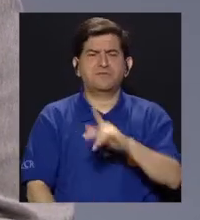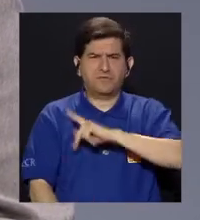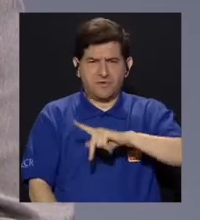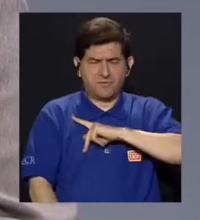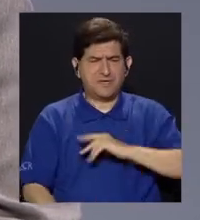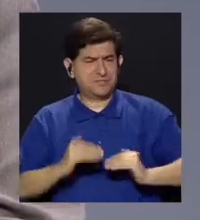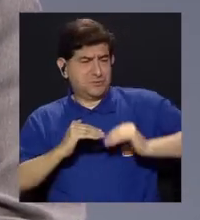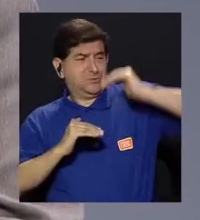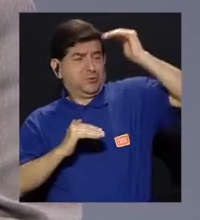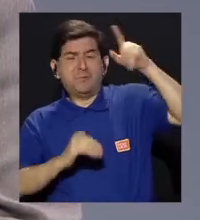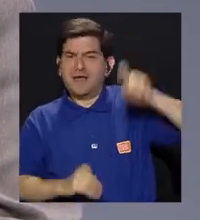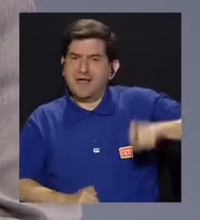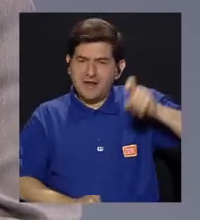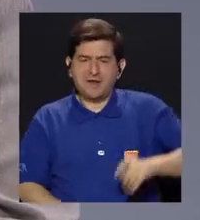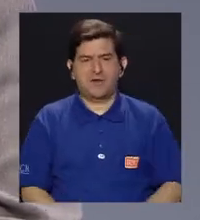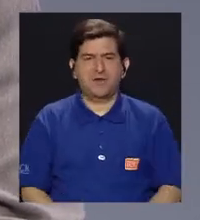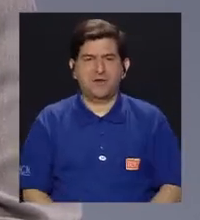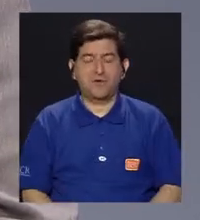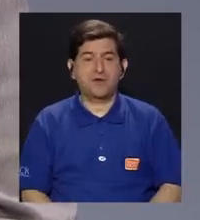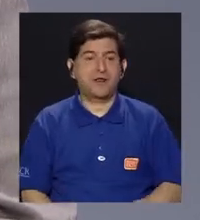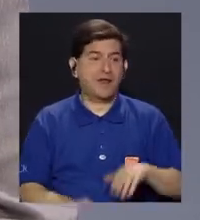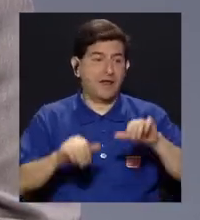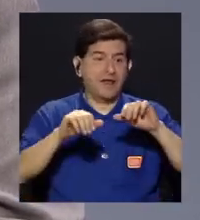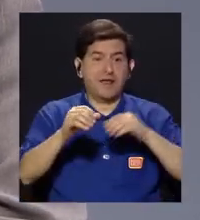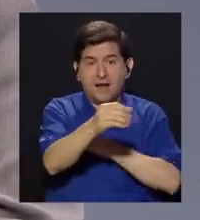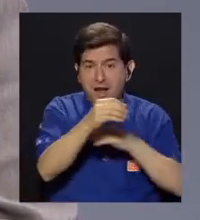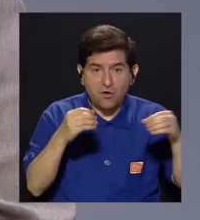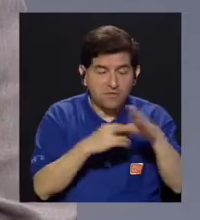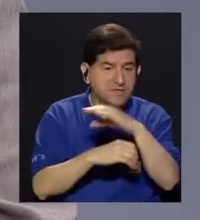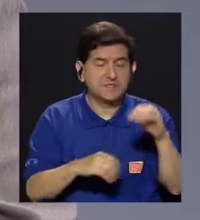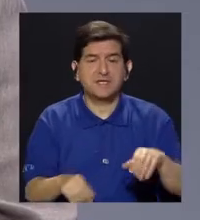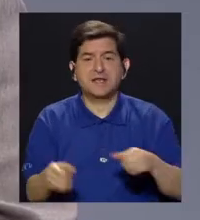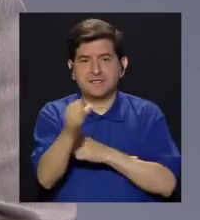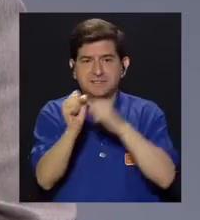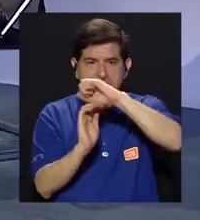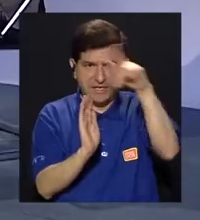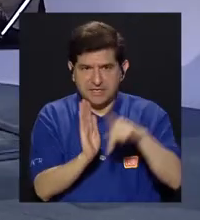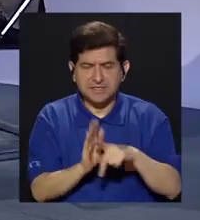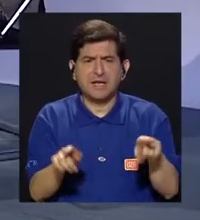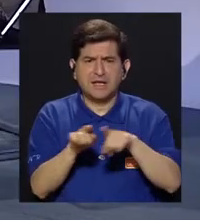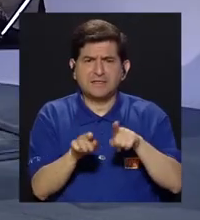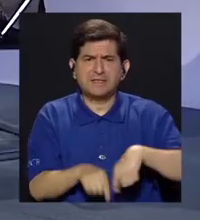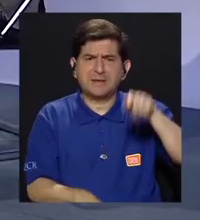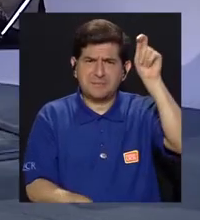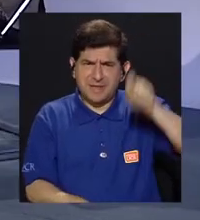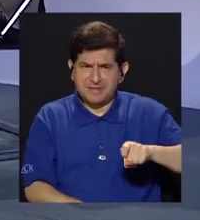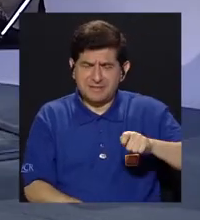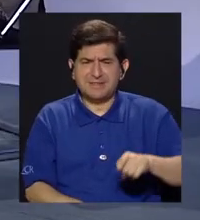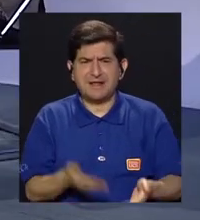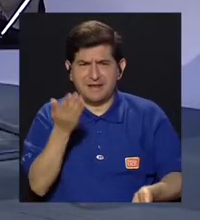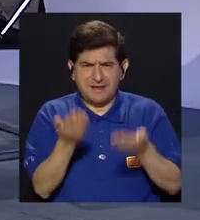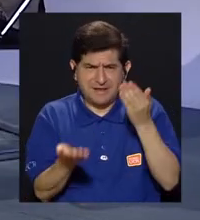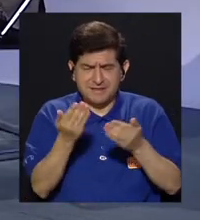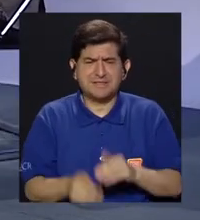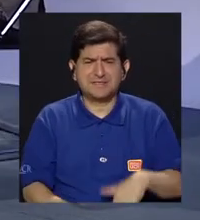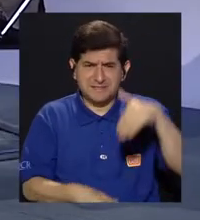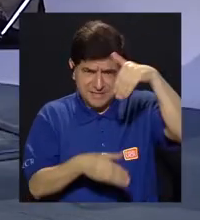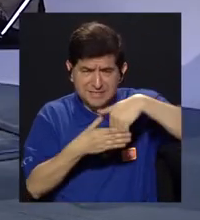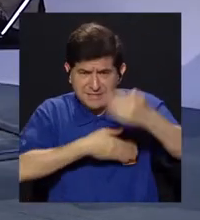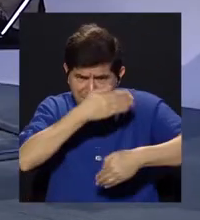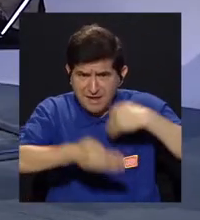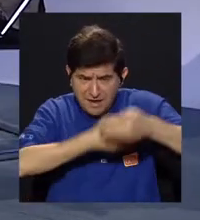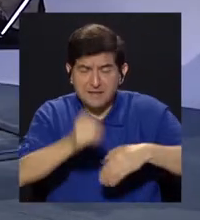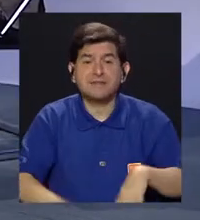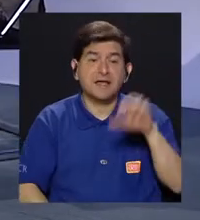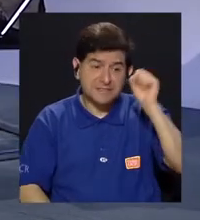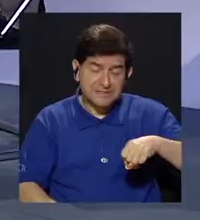personales en el más alto nivel en la prueba en la sala constitucional también hasta objetos de crédito que lo que pueden entrar en esta misma dinámica que se nos